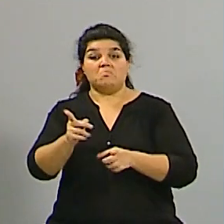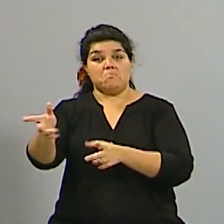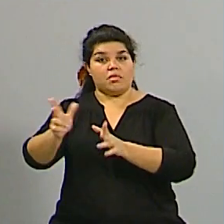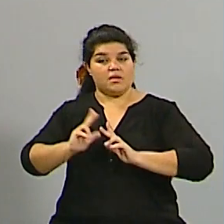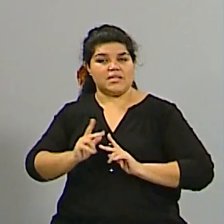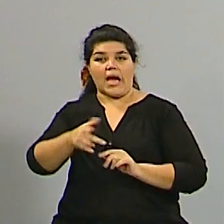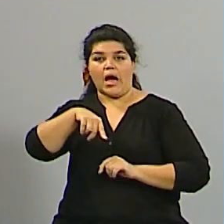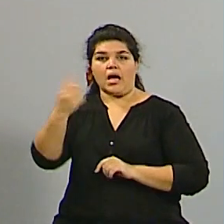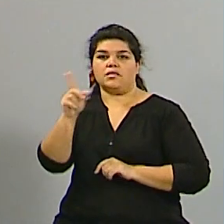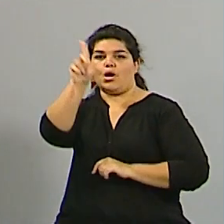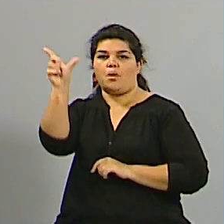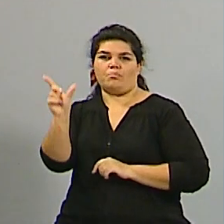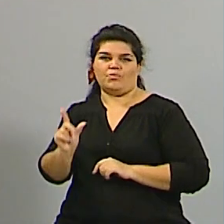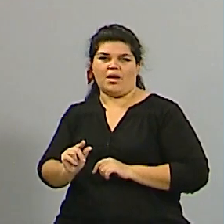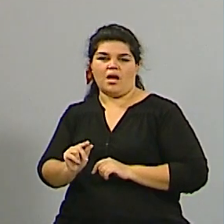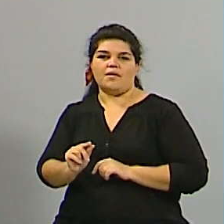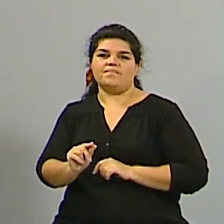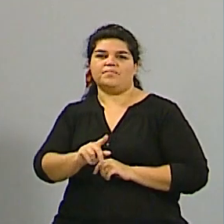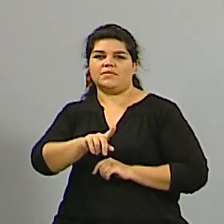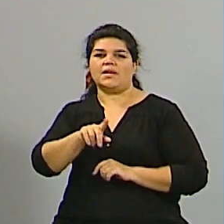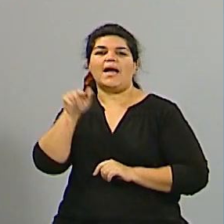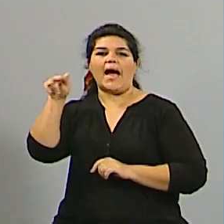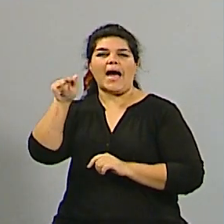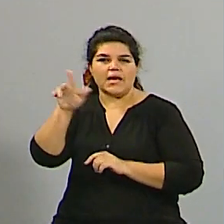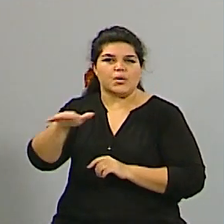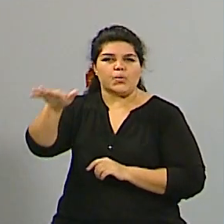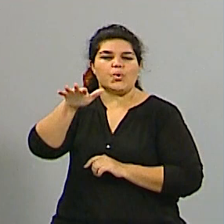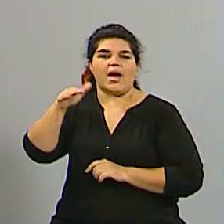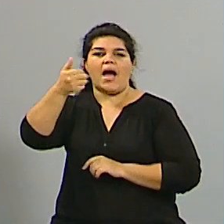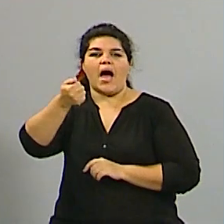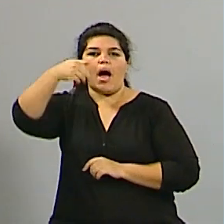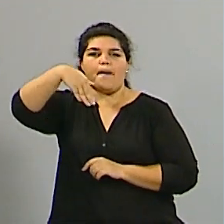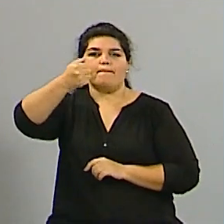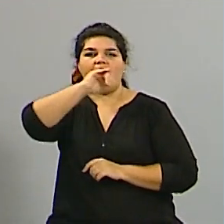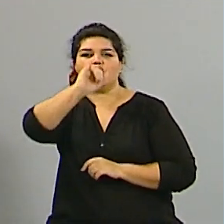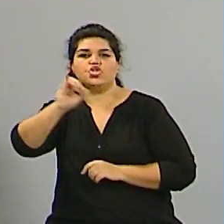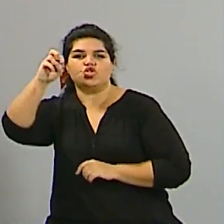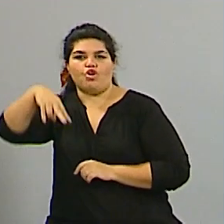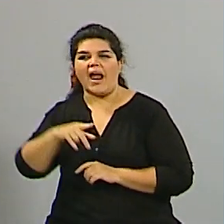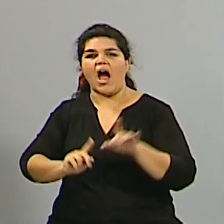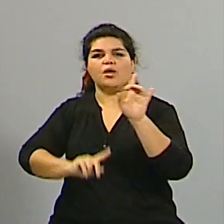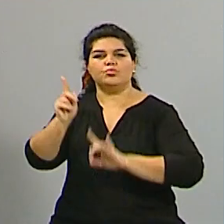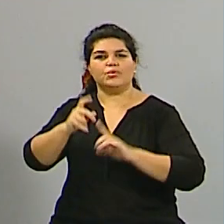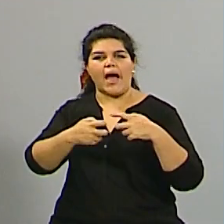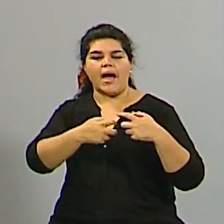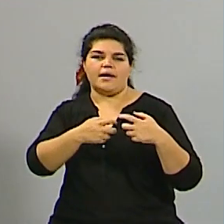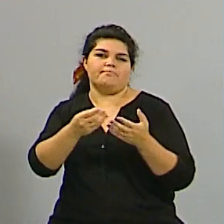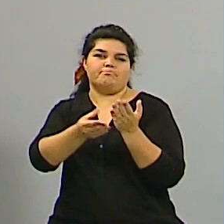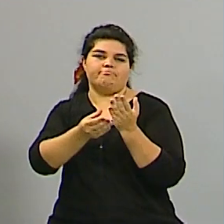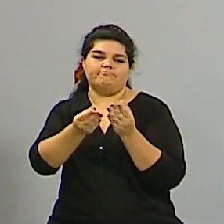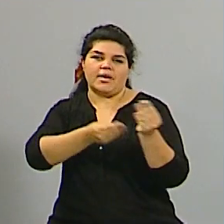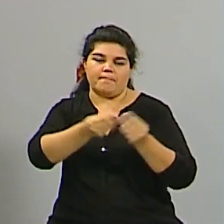referencia específicamente de Amazon, ¿no? Y cómo también el tema de la sindicalización les molesta a algunas empresas, o a las grandes empresas sobre